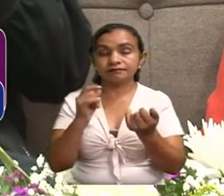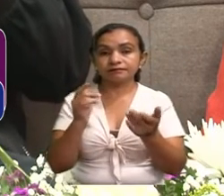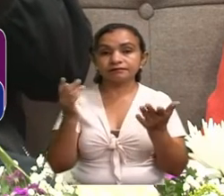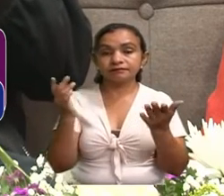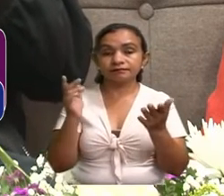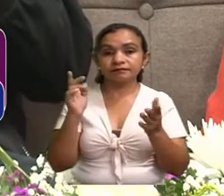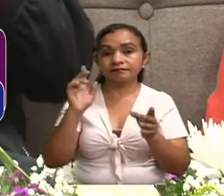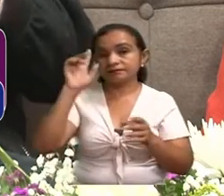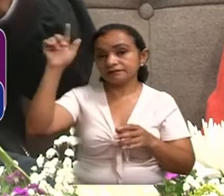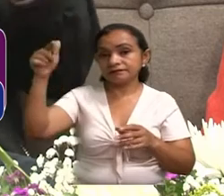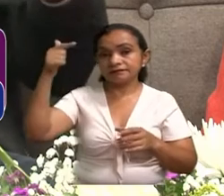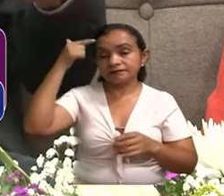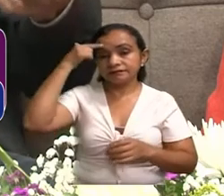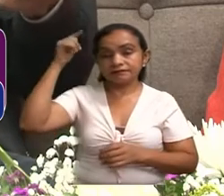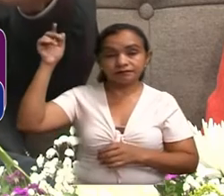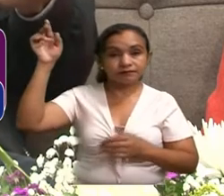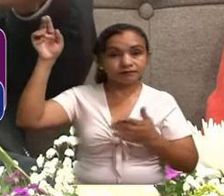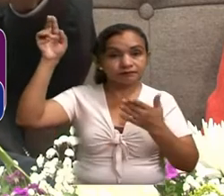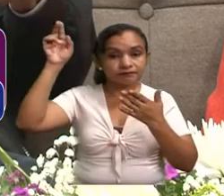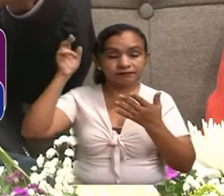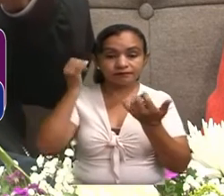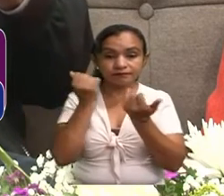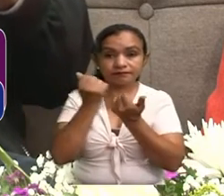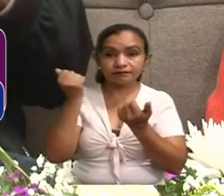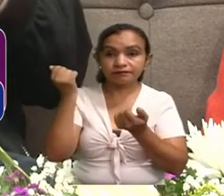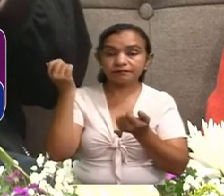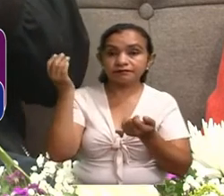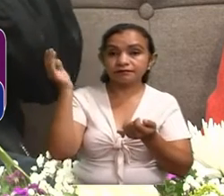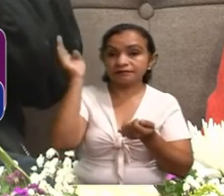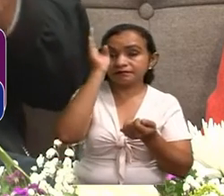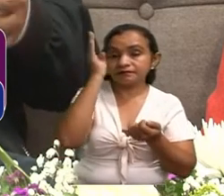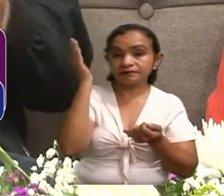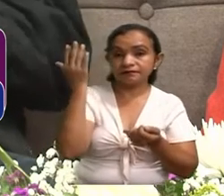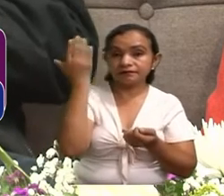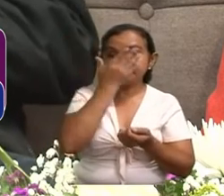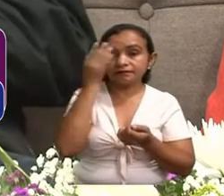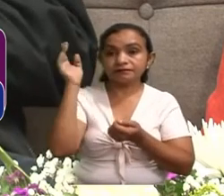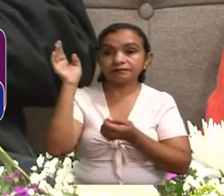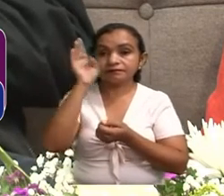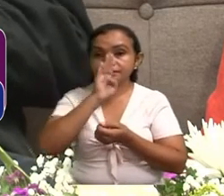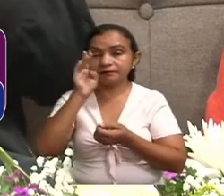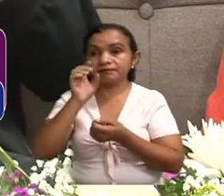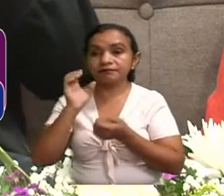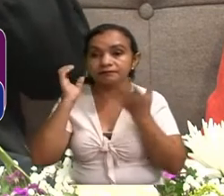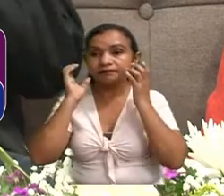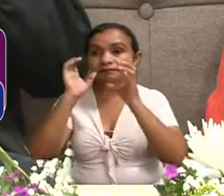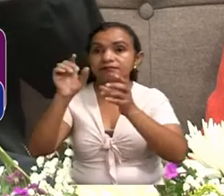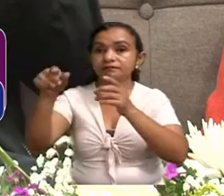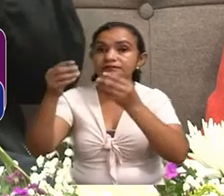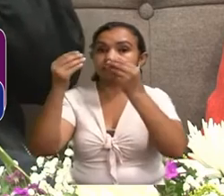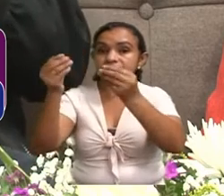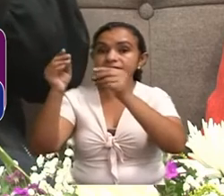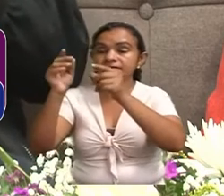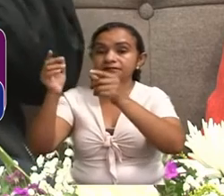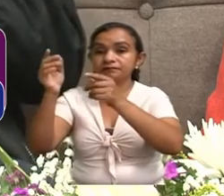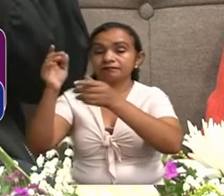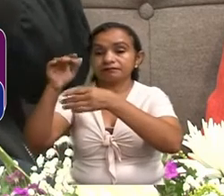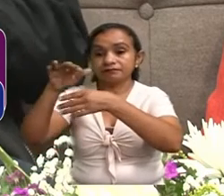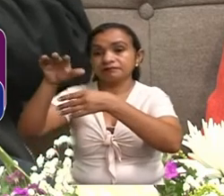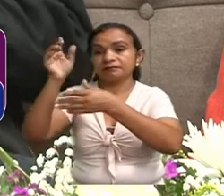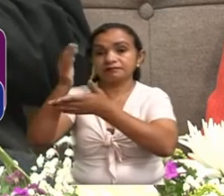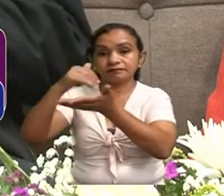autónomos, y nosotros tenemos delegaciones territoriales solo en la zona de la Costa Caribe. Okay. Entonces nosotros tenemos que abordar